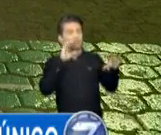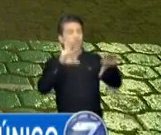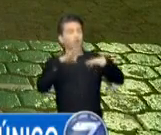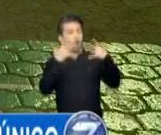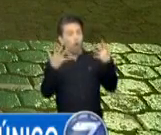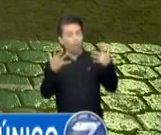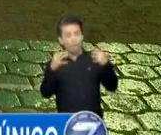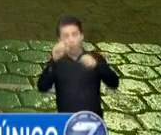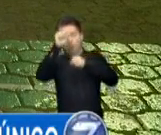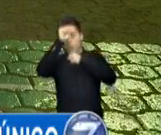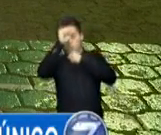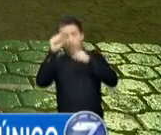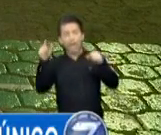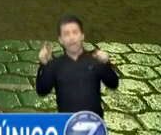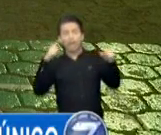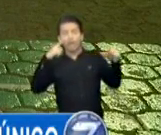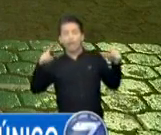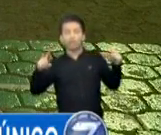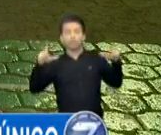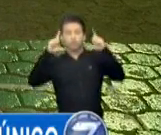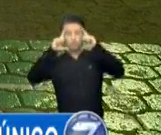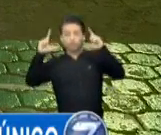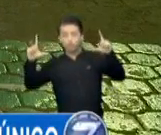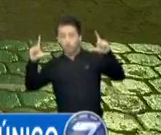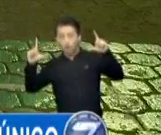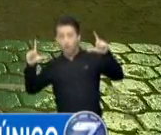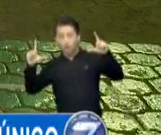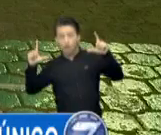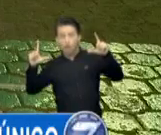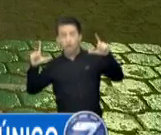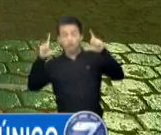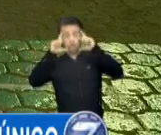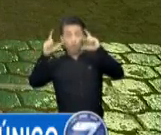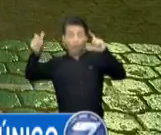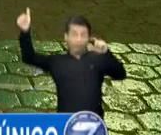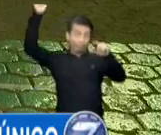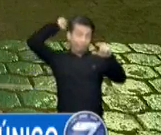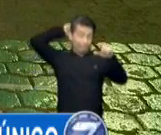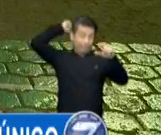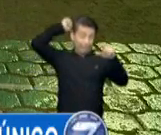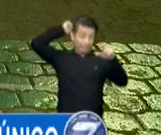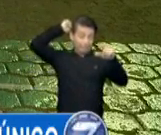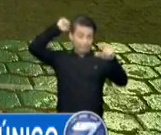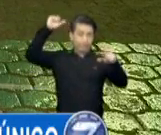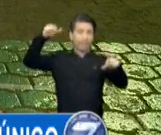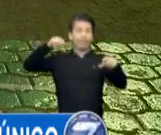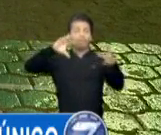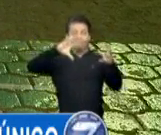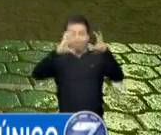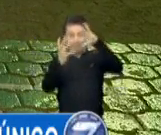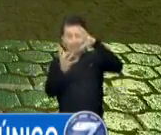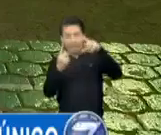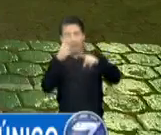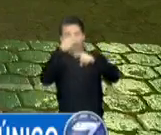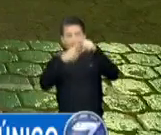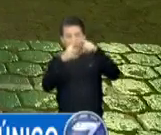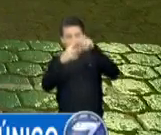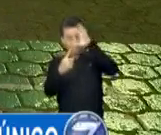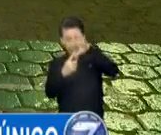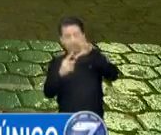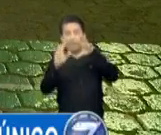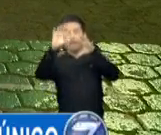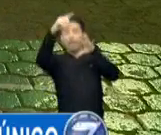el sol en este momento atrás de la tierra la tierra en medio y la luna que acaba de entrar en la sombra de la tierra y no se